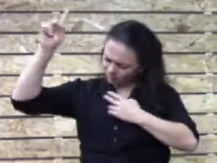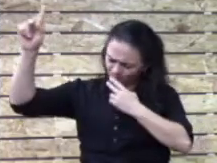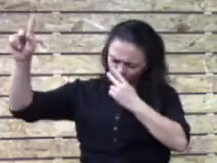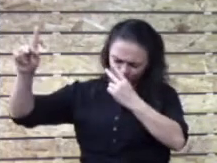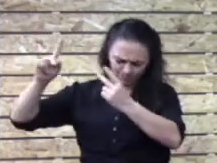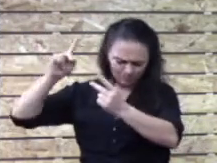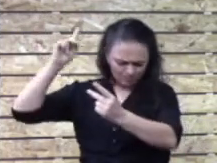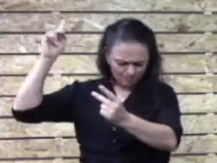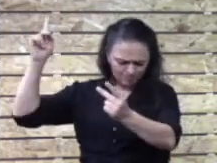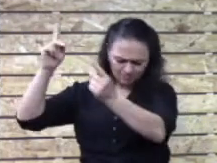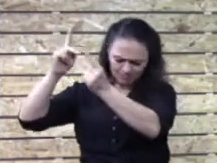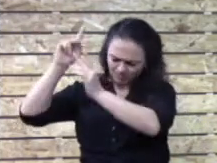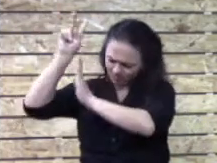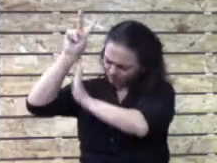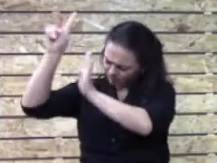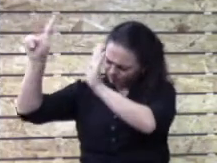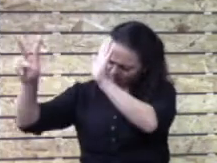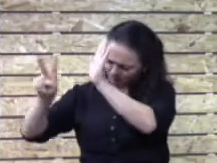obrando